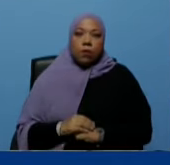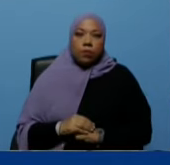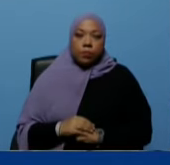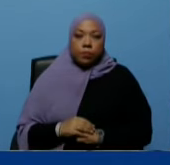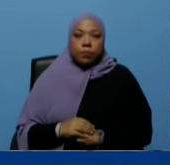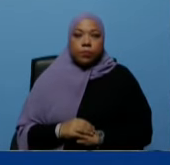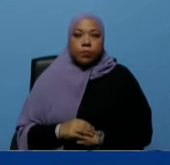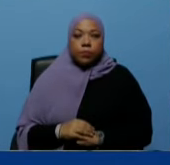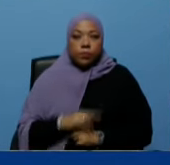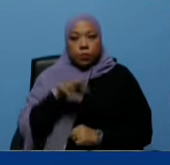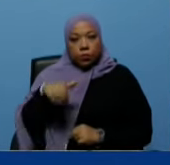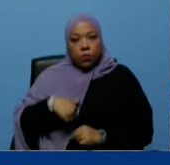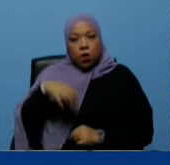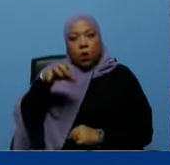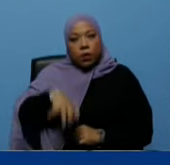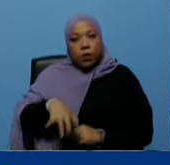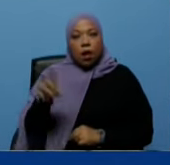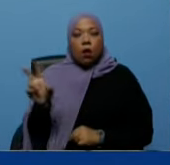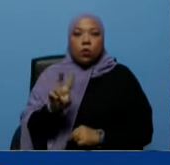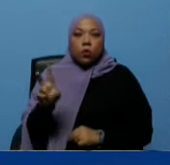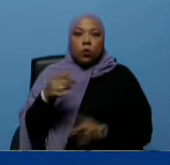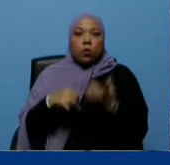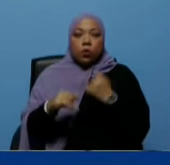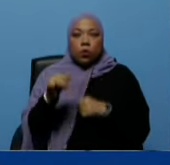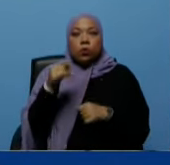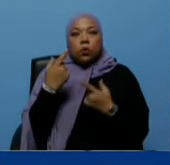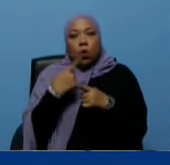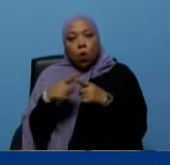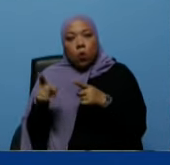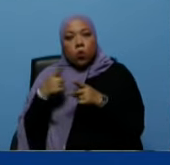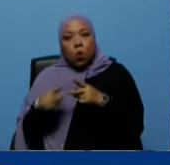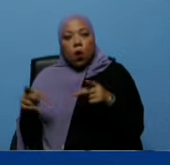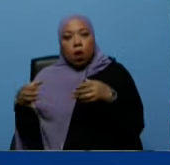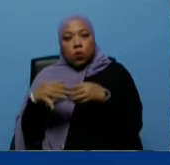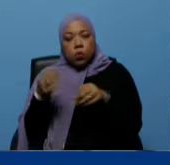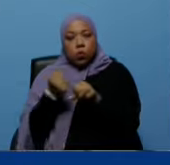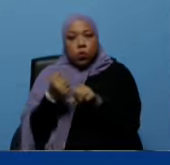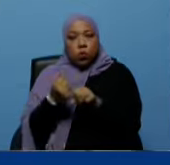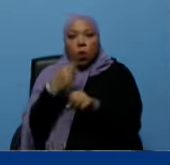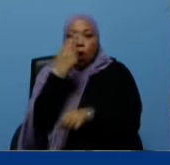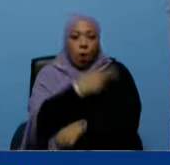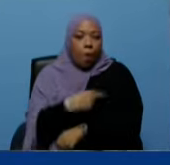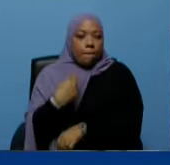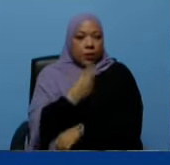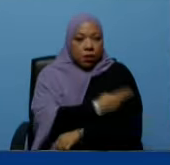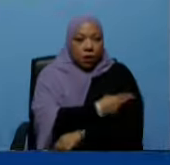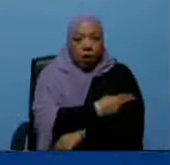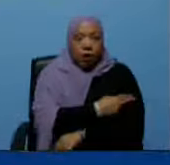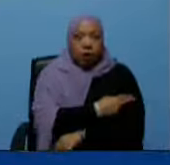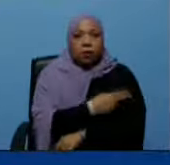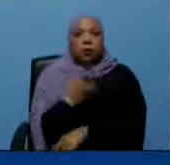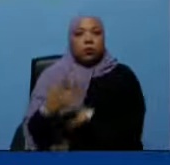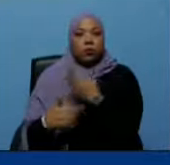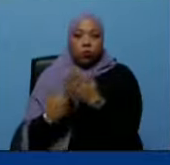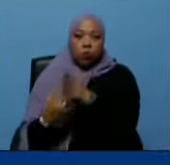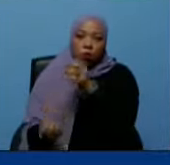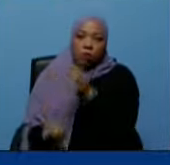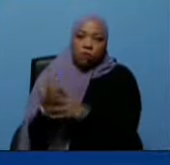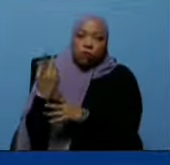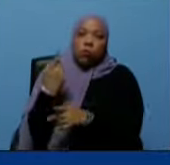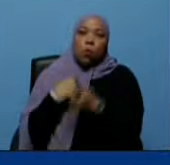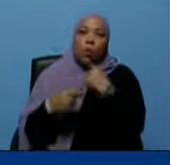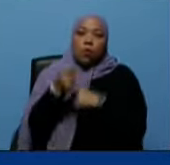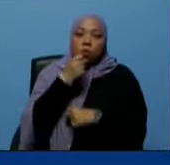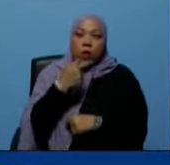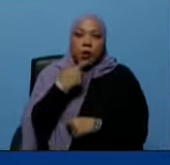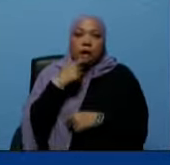que en nuestro estado tenemos otros centros como el Hospital Ullapar, tenemos Fundación Armonía,